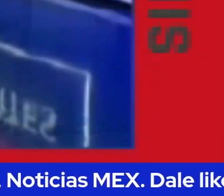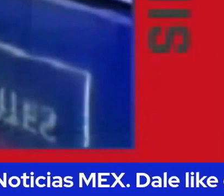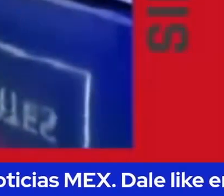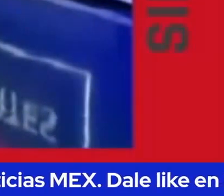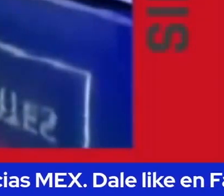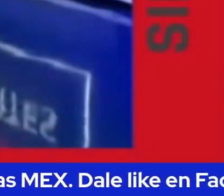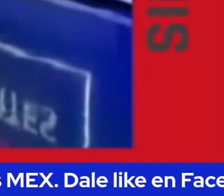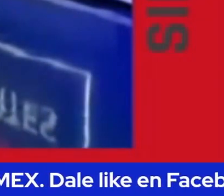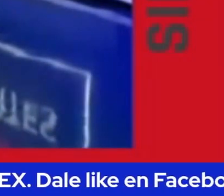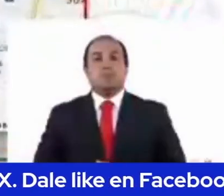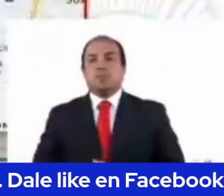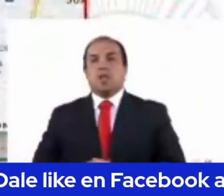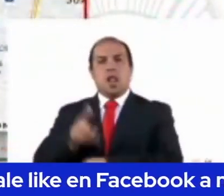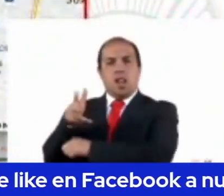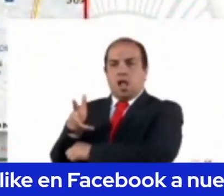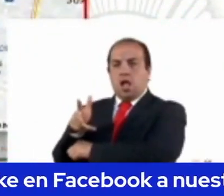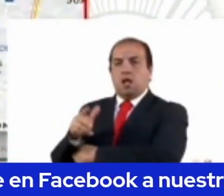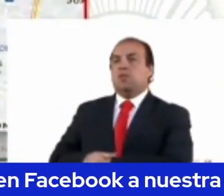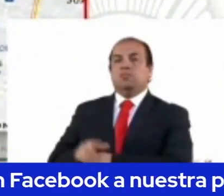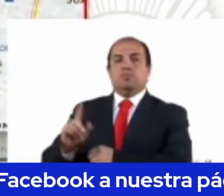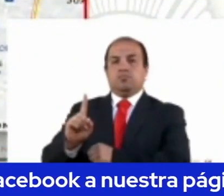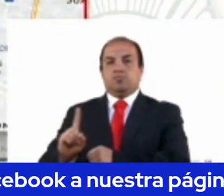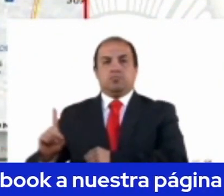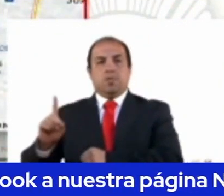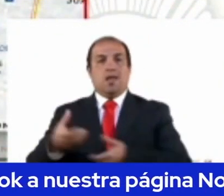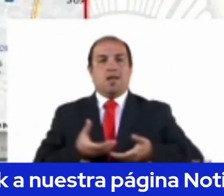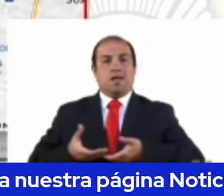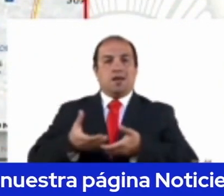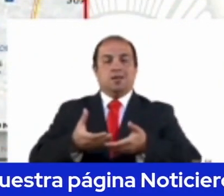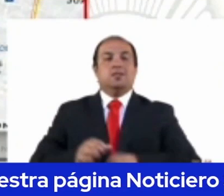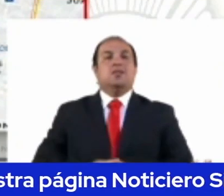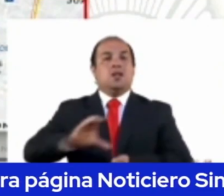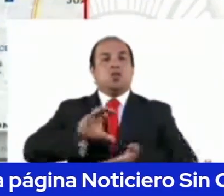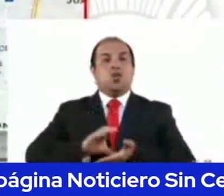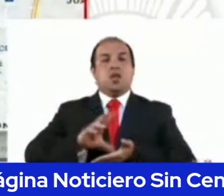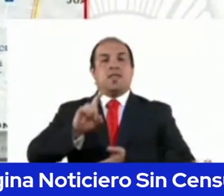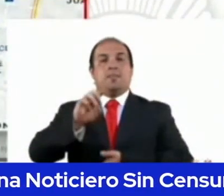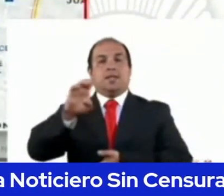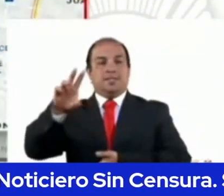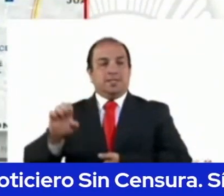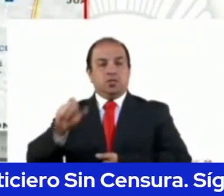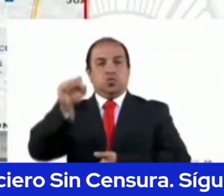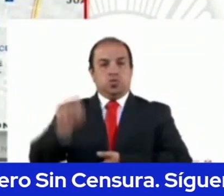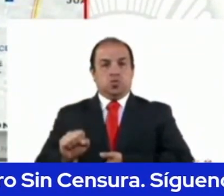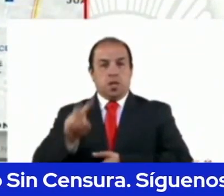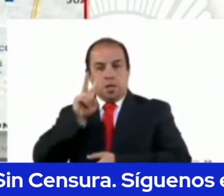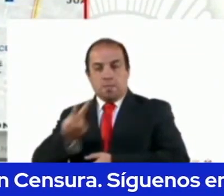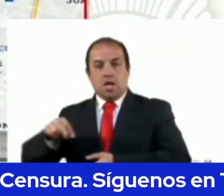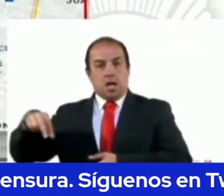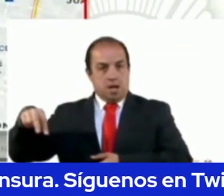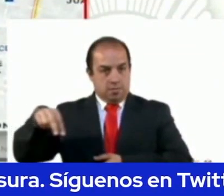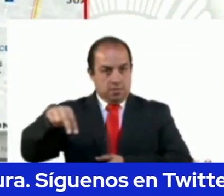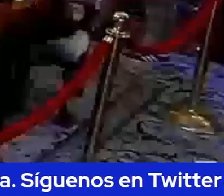pues de imposición del silencio. Al contrario, queremos nosotros que haya voces discordantes, por